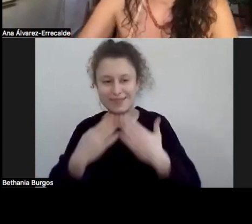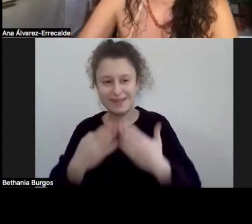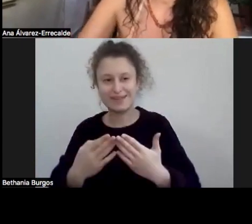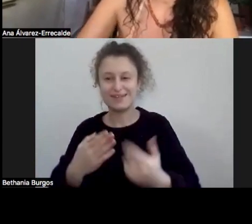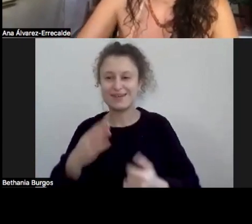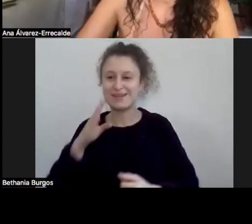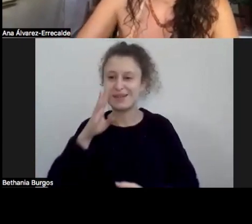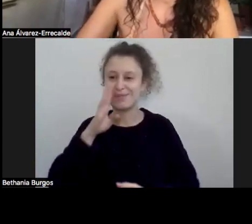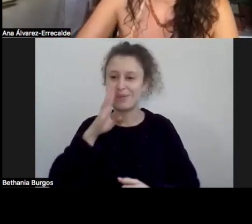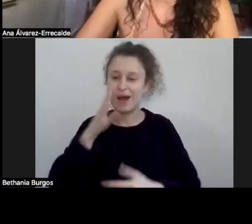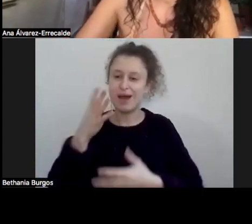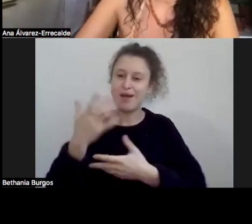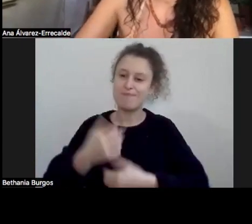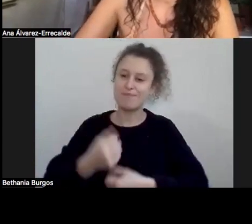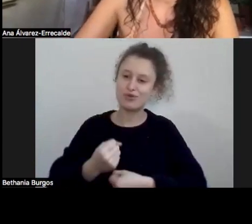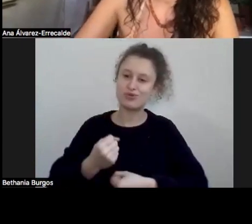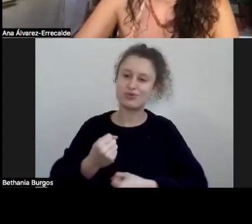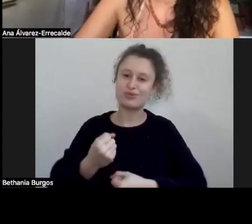a esto.